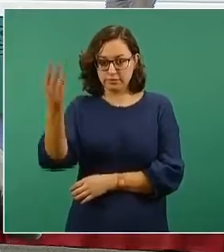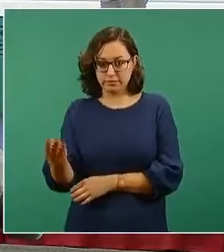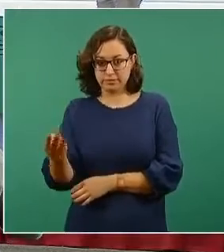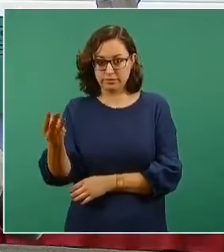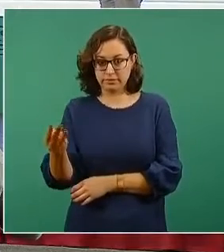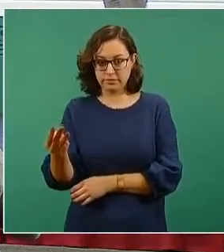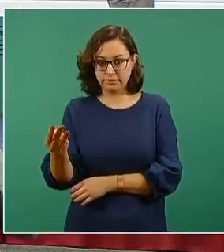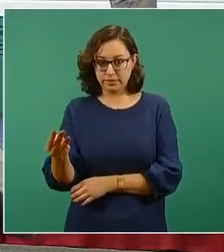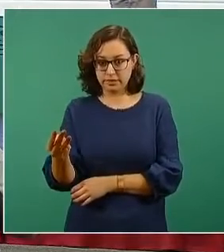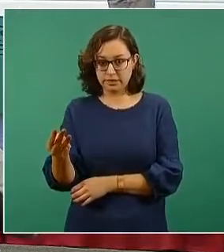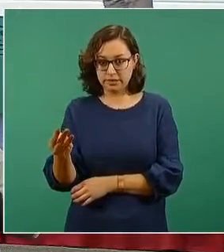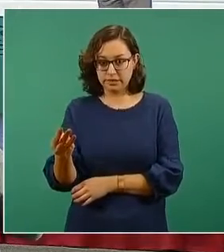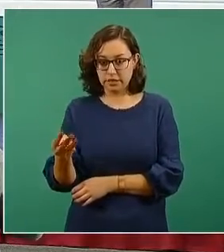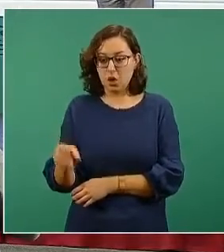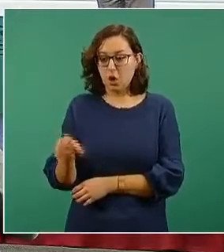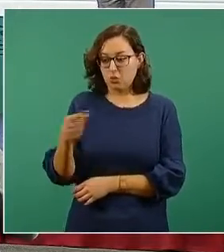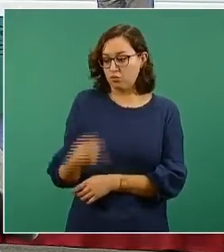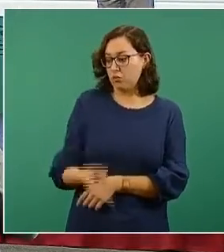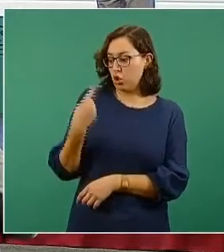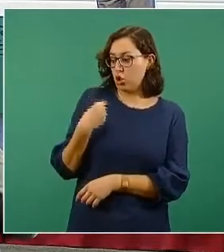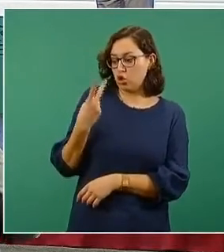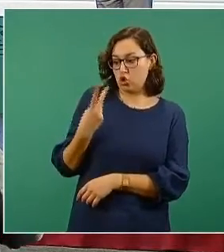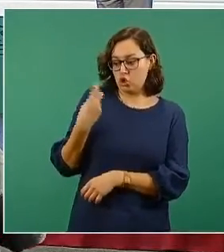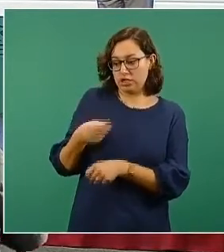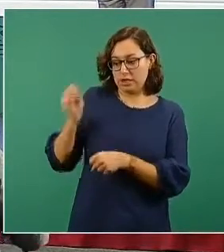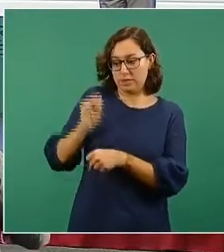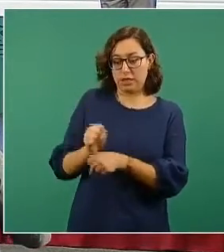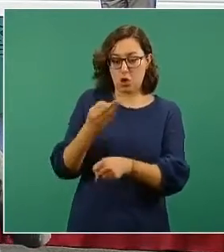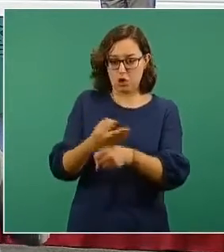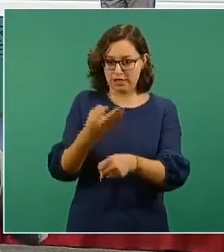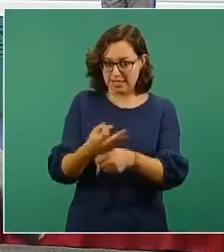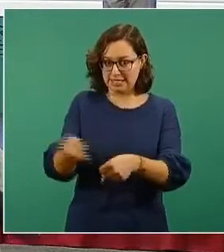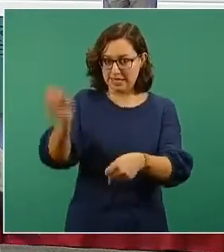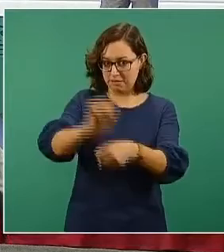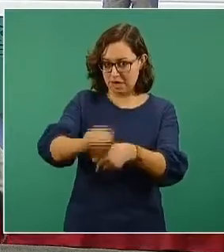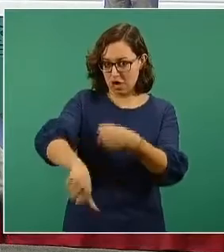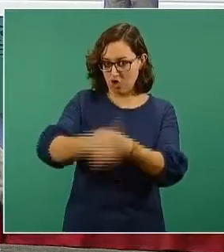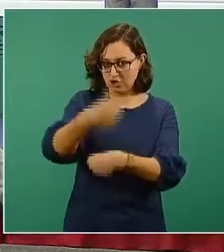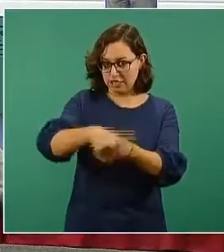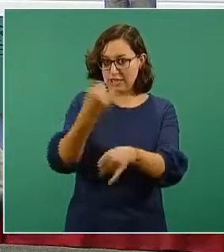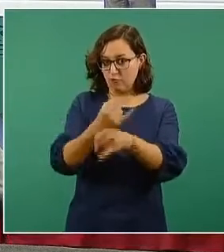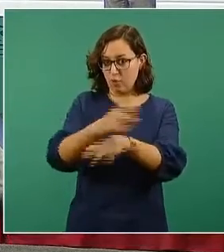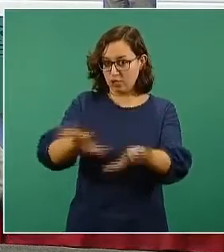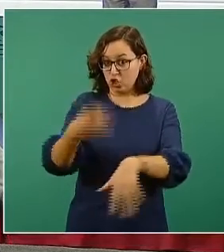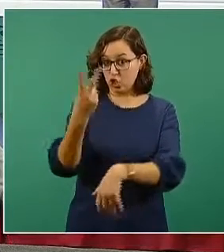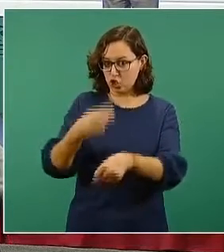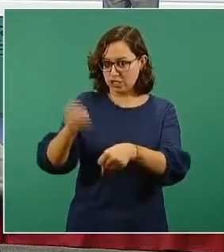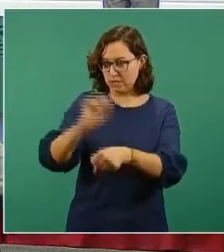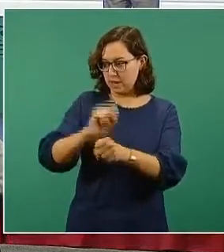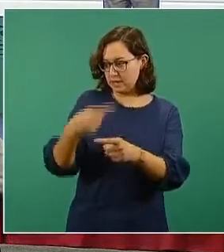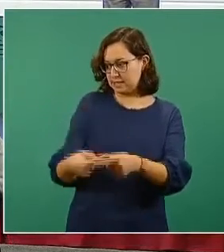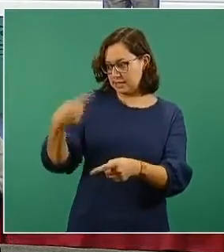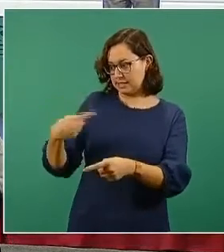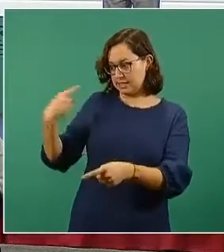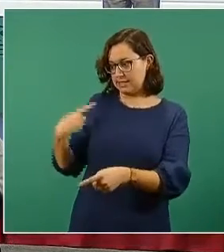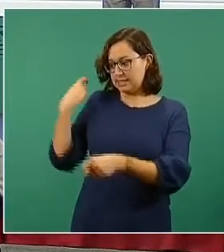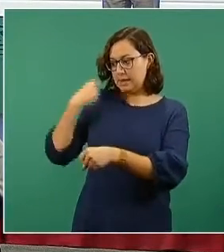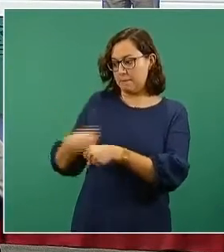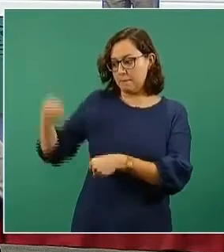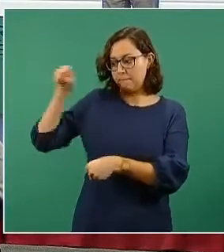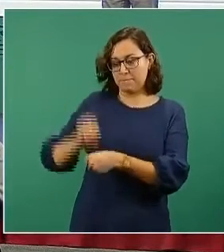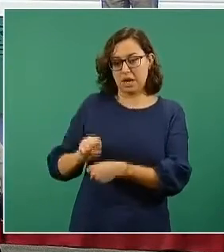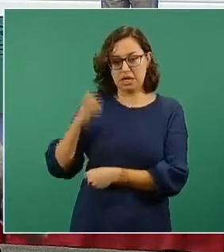que en esta fecha, que es hace 2 semanas, vivimos en la semana 11, esto es la semana 9, teníamos